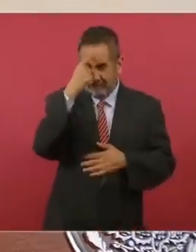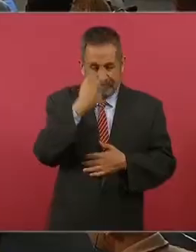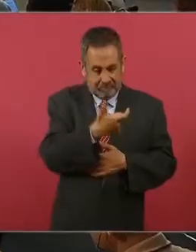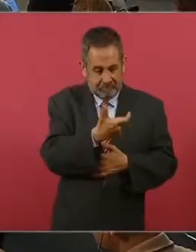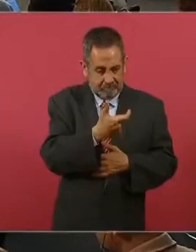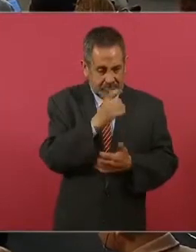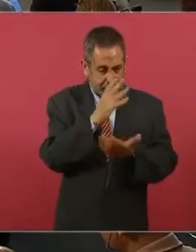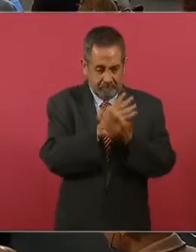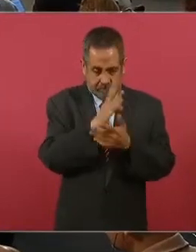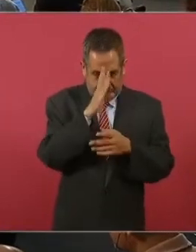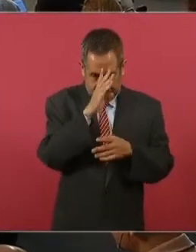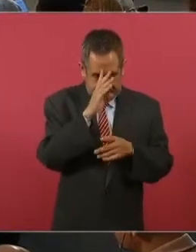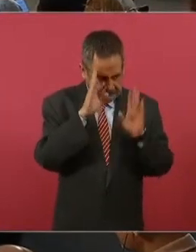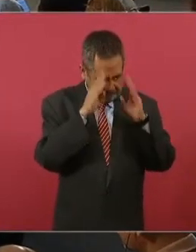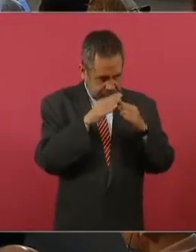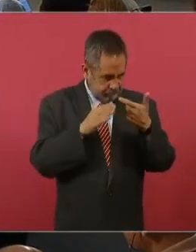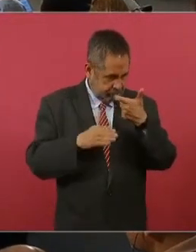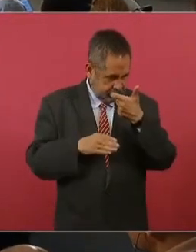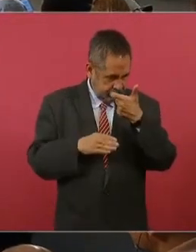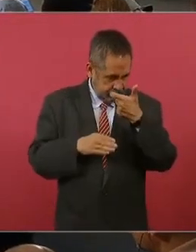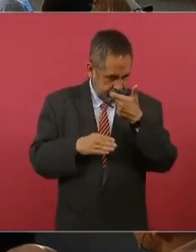que solo le importa el dinero,